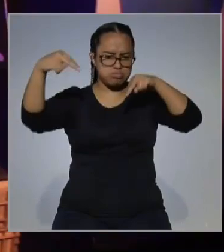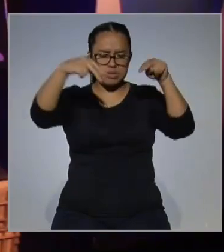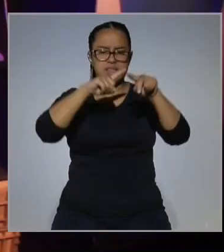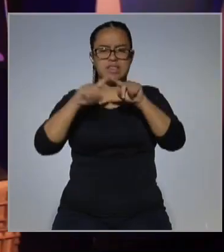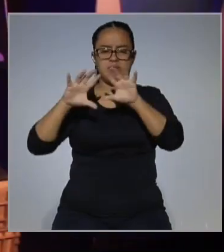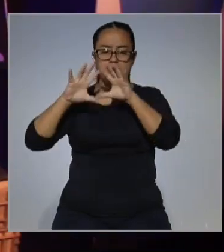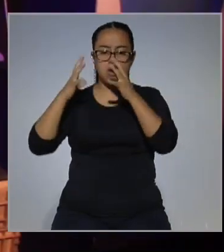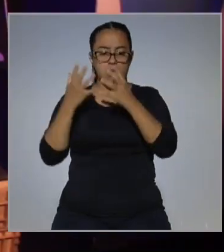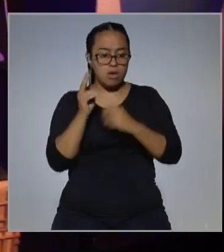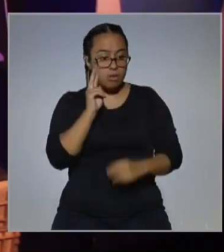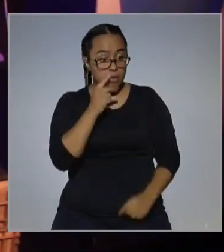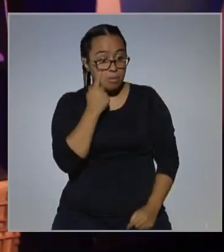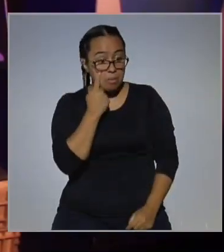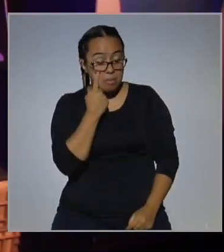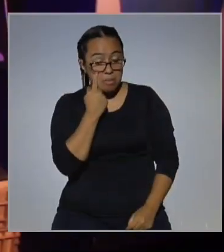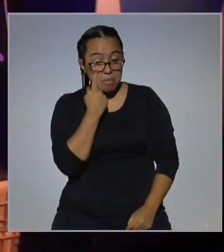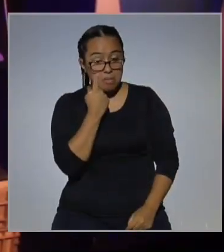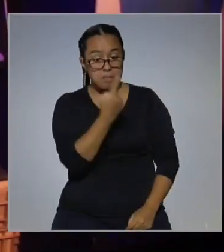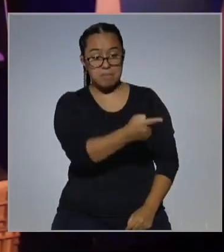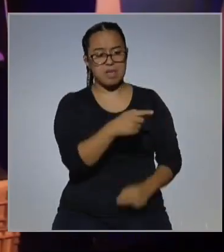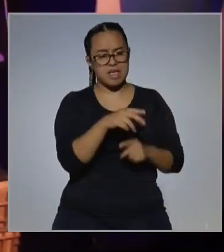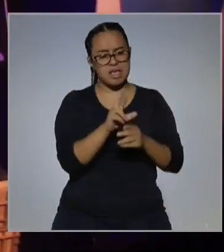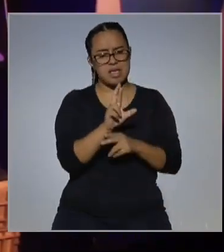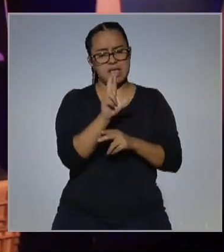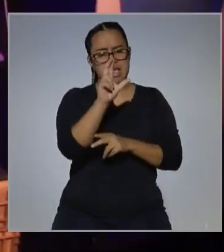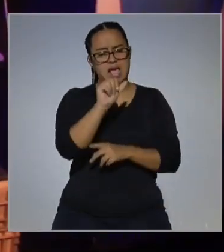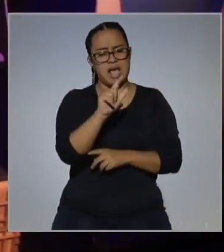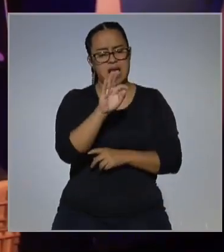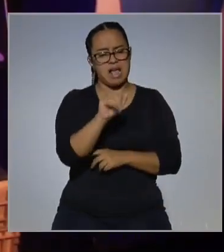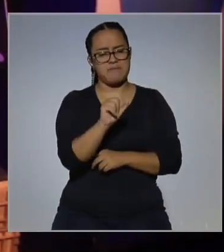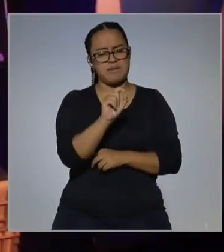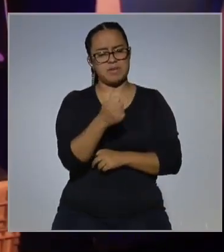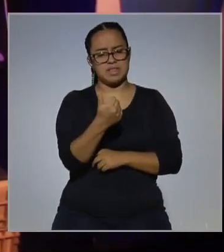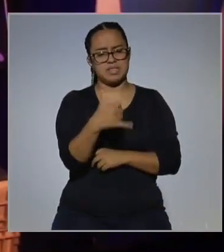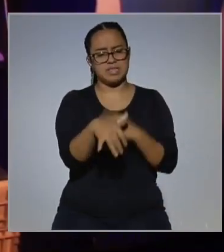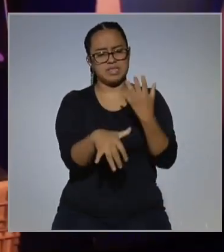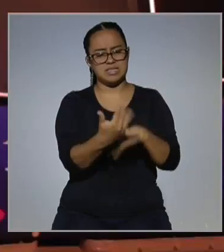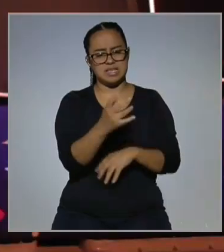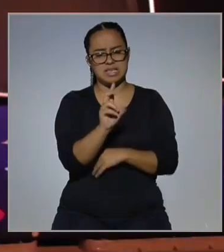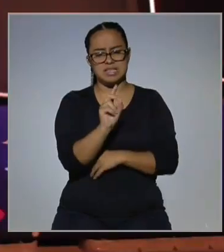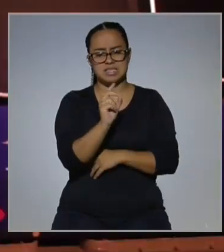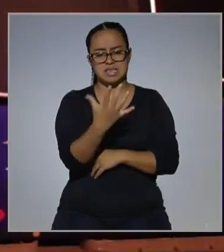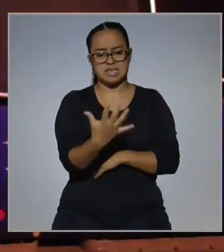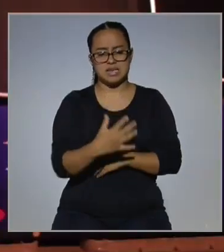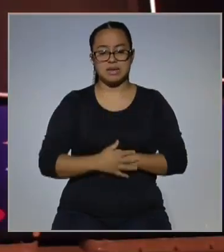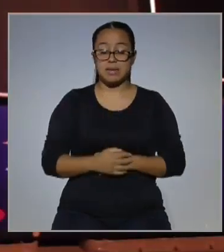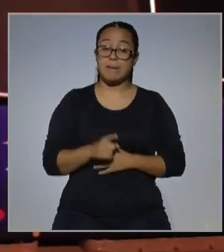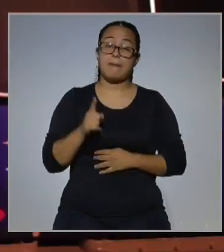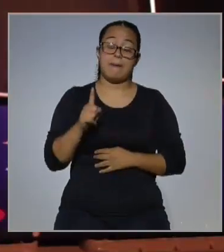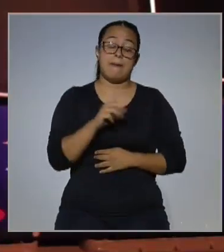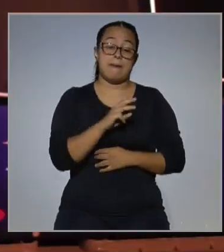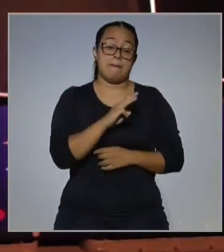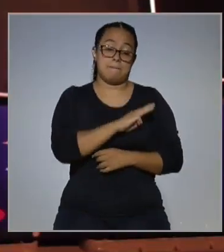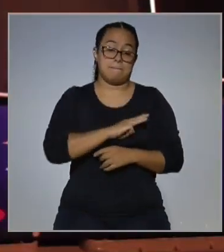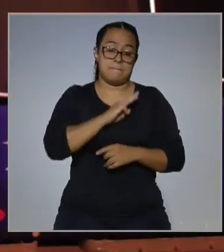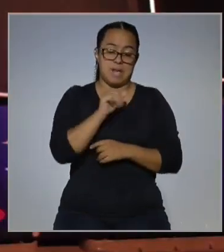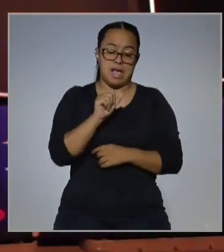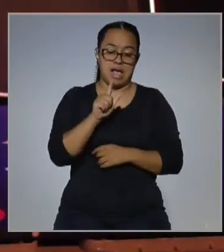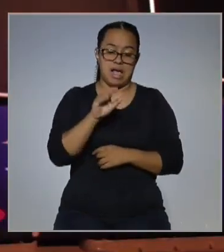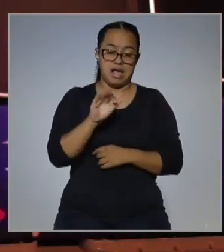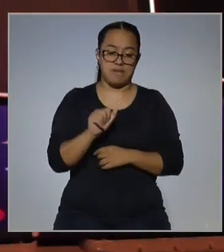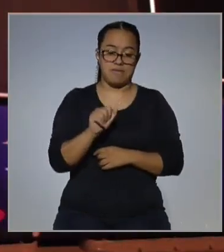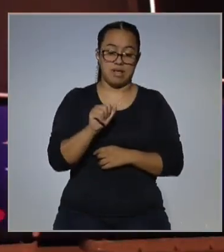y que digan: ¡miren! ¡Ahí va la nave Alfa 261535! Misión Alfa